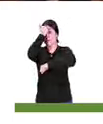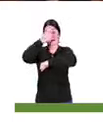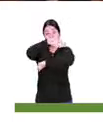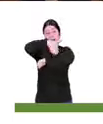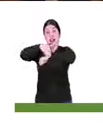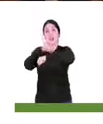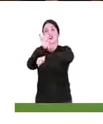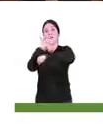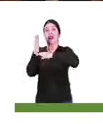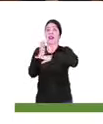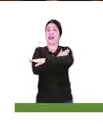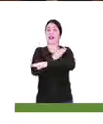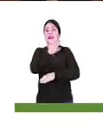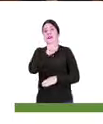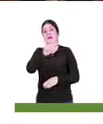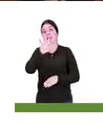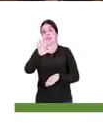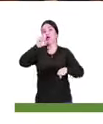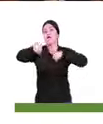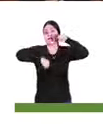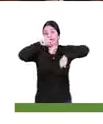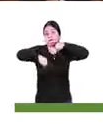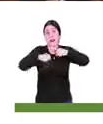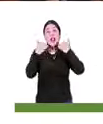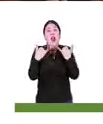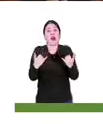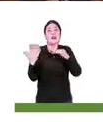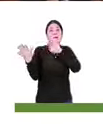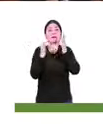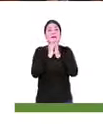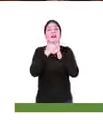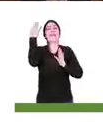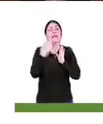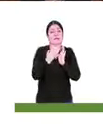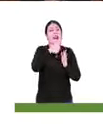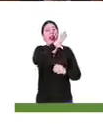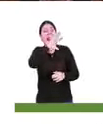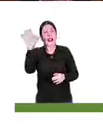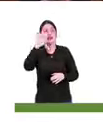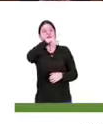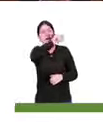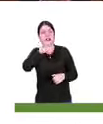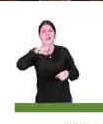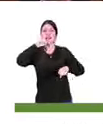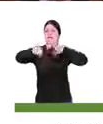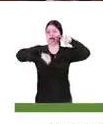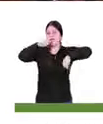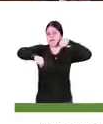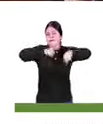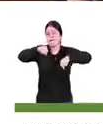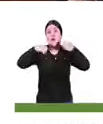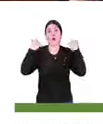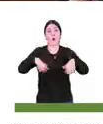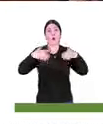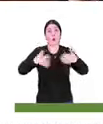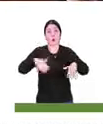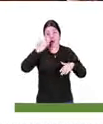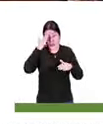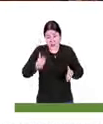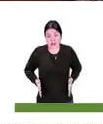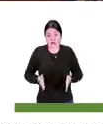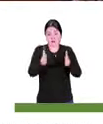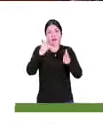movían 525 ciclistas, hoy estamos teniendo más de 3.500 personas que reconocen precisamente que ir dentro de este espacio más